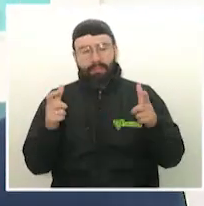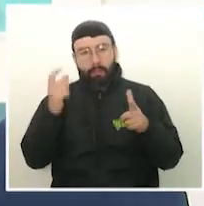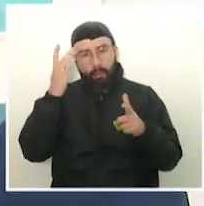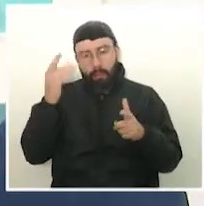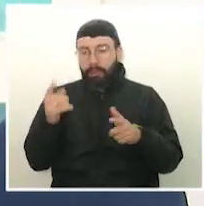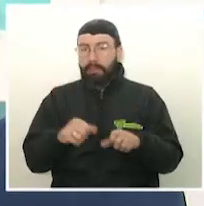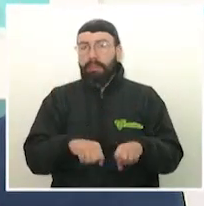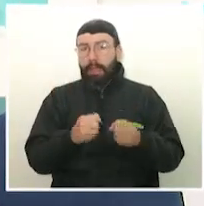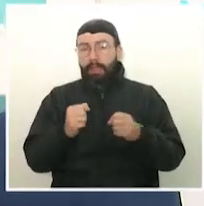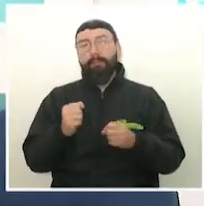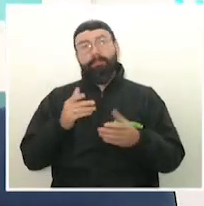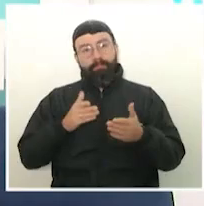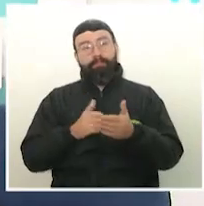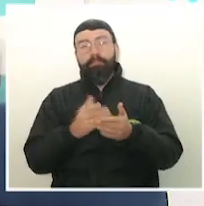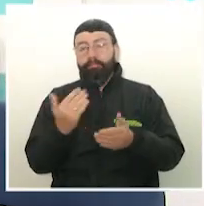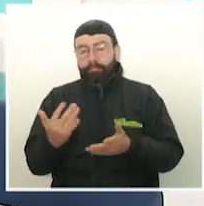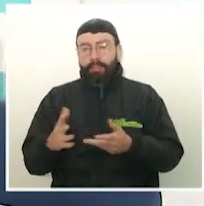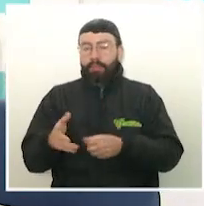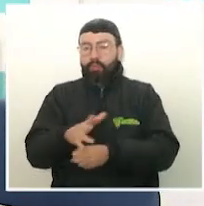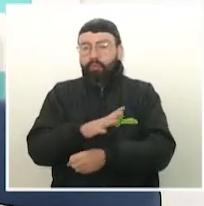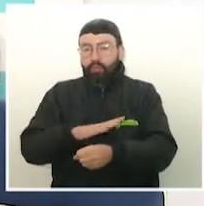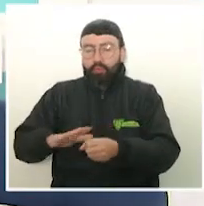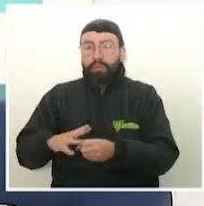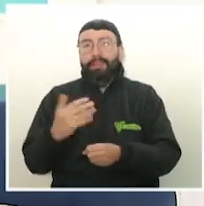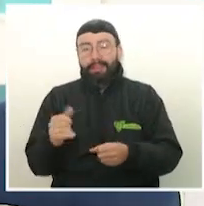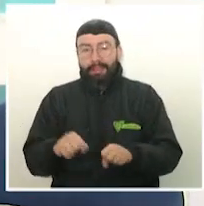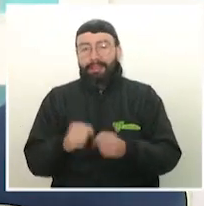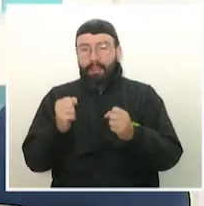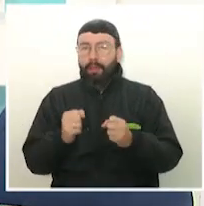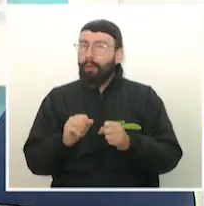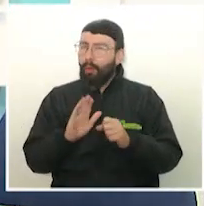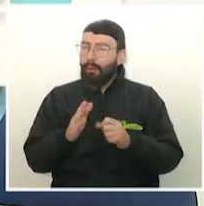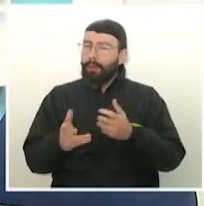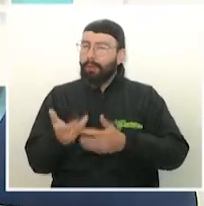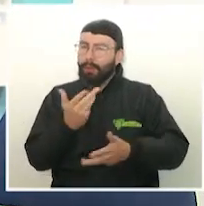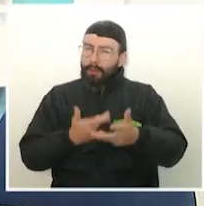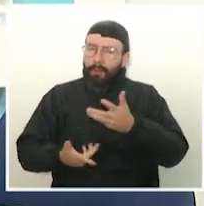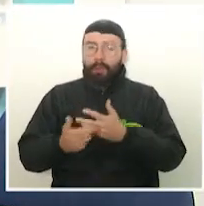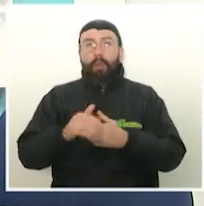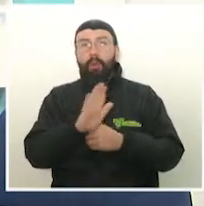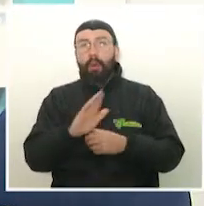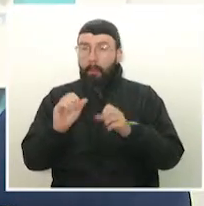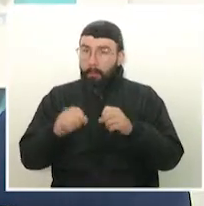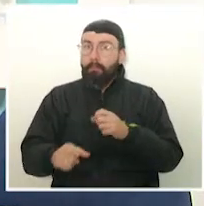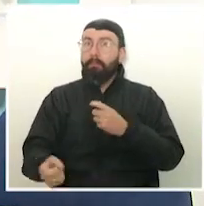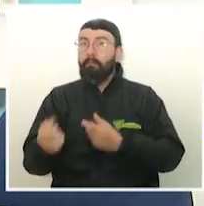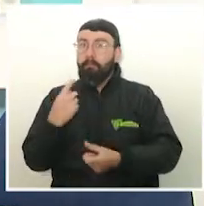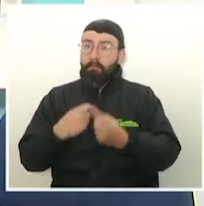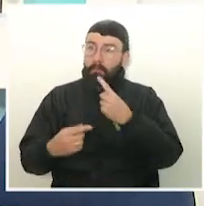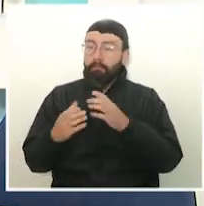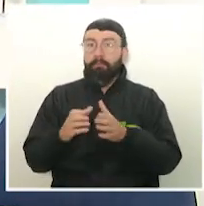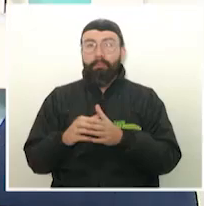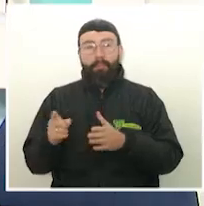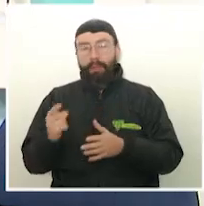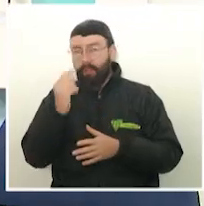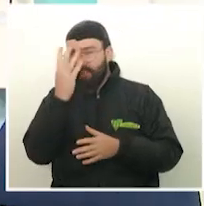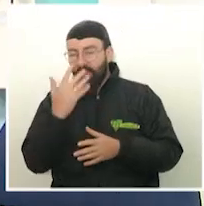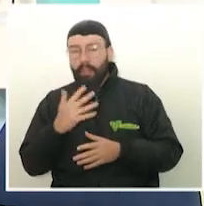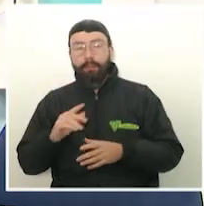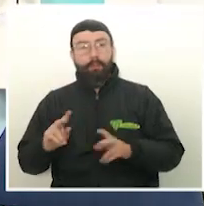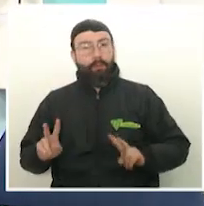hemos hecho sobre el medio ambiente. Y hoy vamos a tener mucha interacción con ustedes para que nos hagan preguntas a través de Facebook Live, a través de la línea